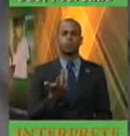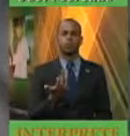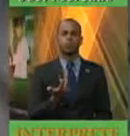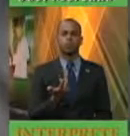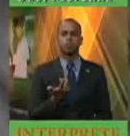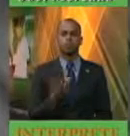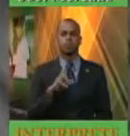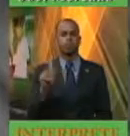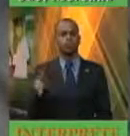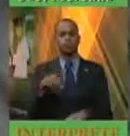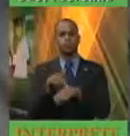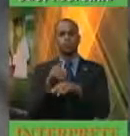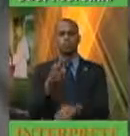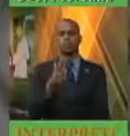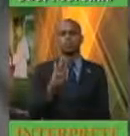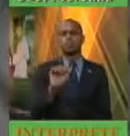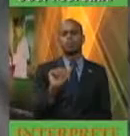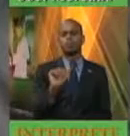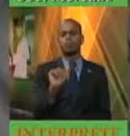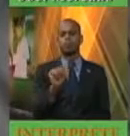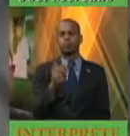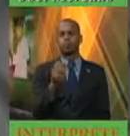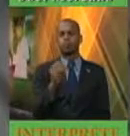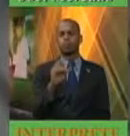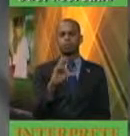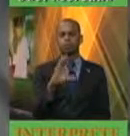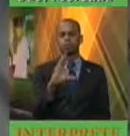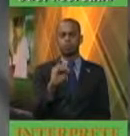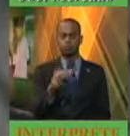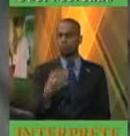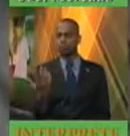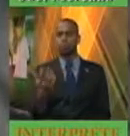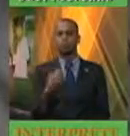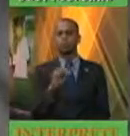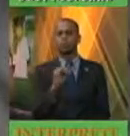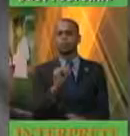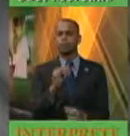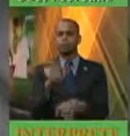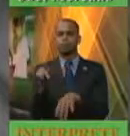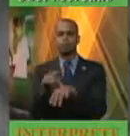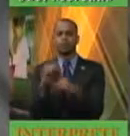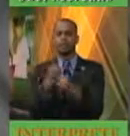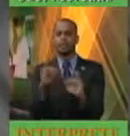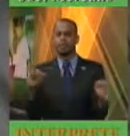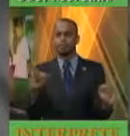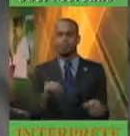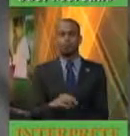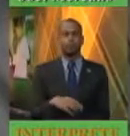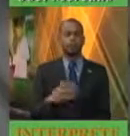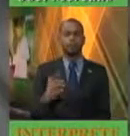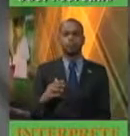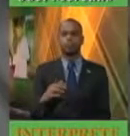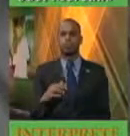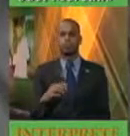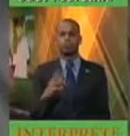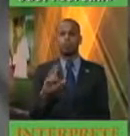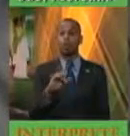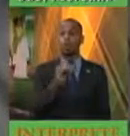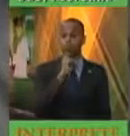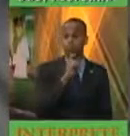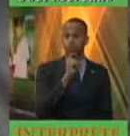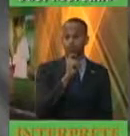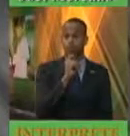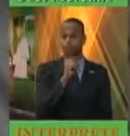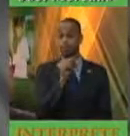en la provincia de Bauruco, Independencia, etcétera, en Boca Chica, que se ha hecho un